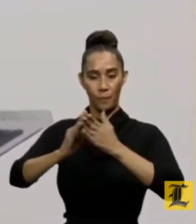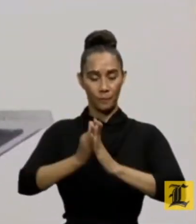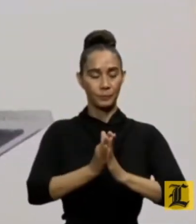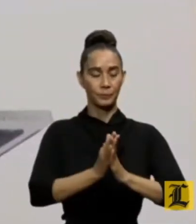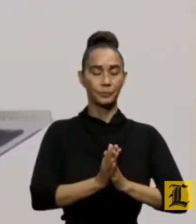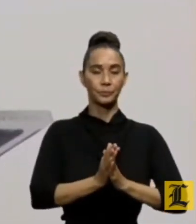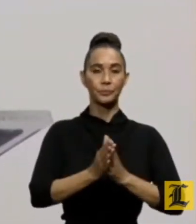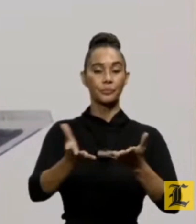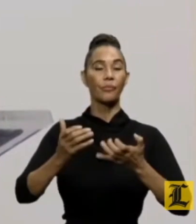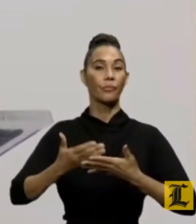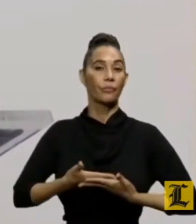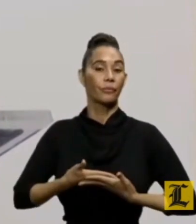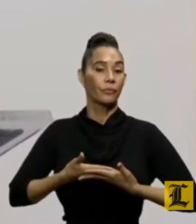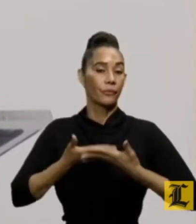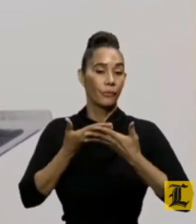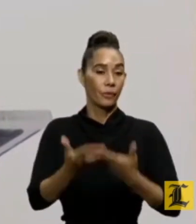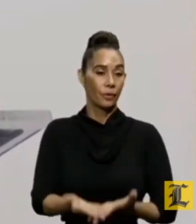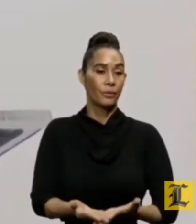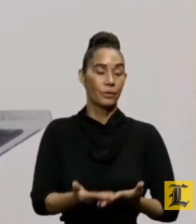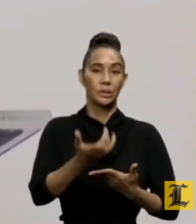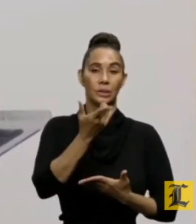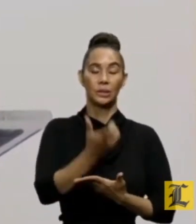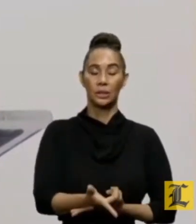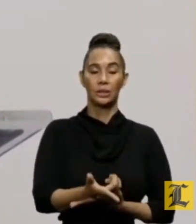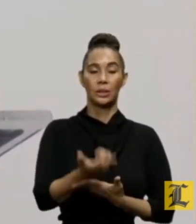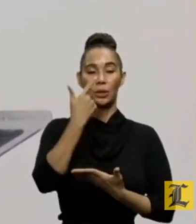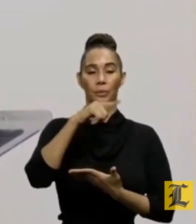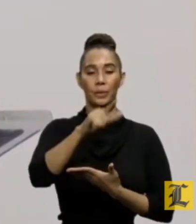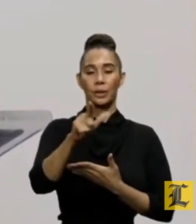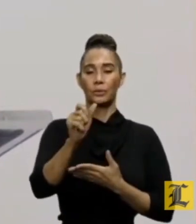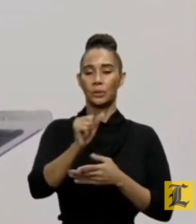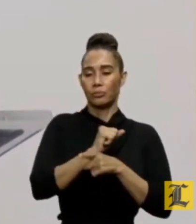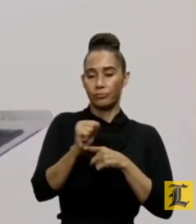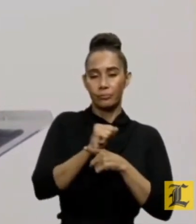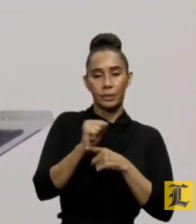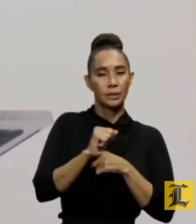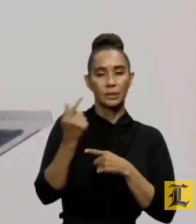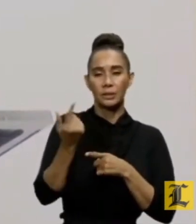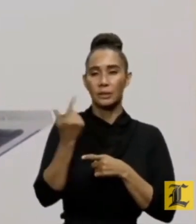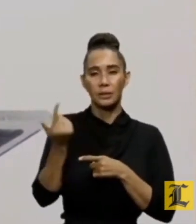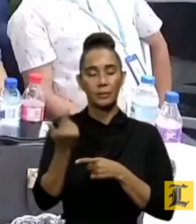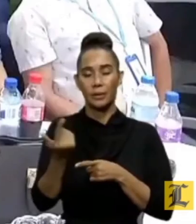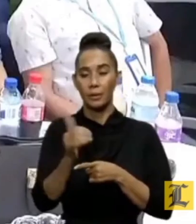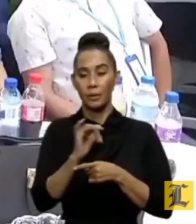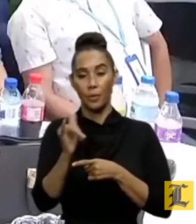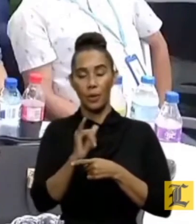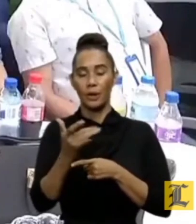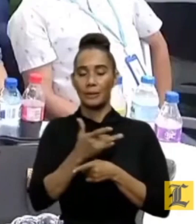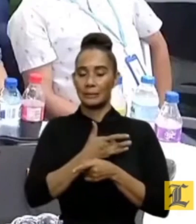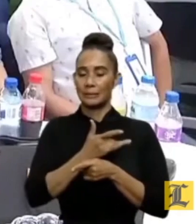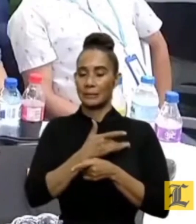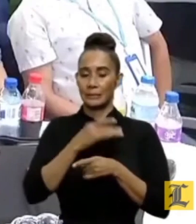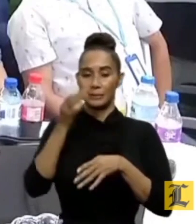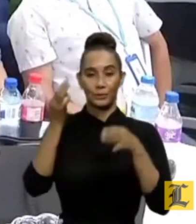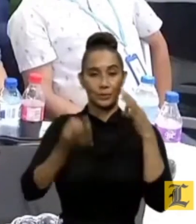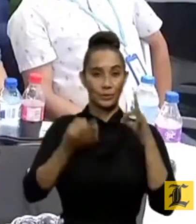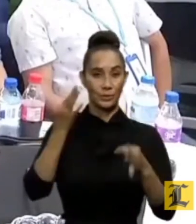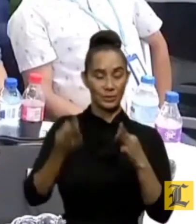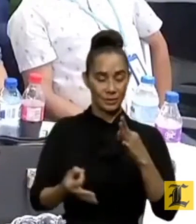todavía expresar eso, para que practiquen lo que siempre hacen, el sentido de